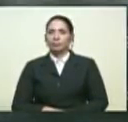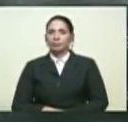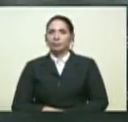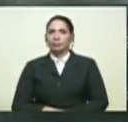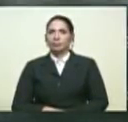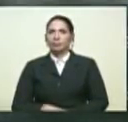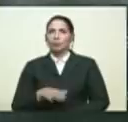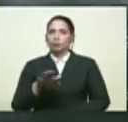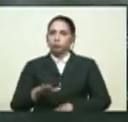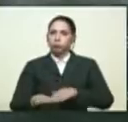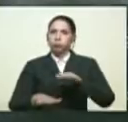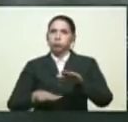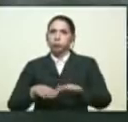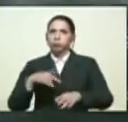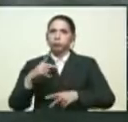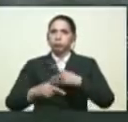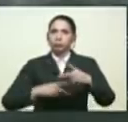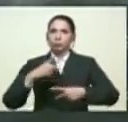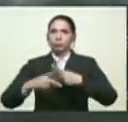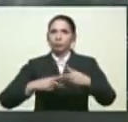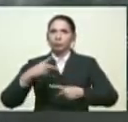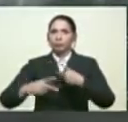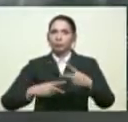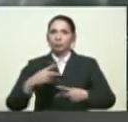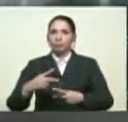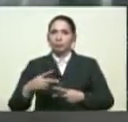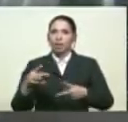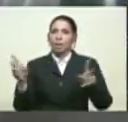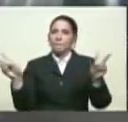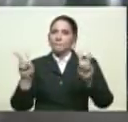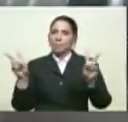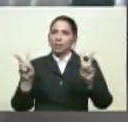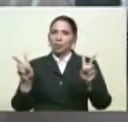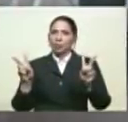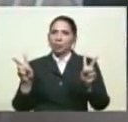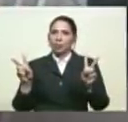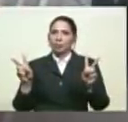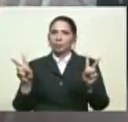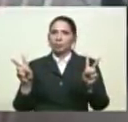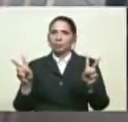paulatinamente, de manera progresiva, con victorias parciales